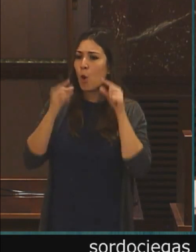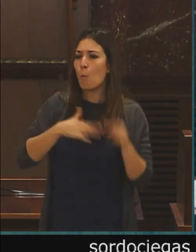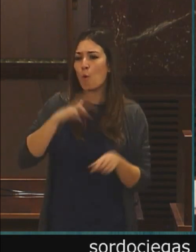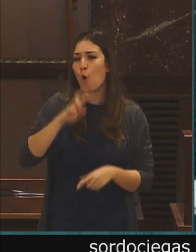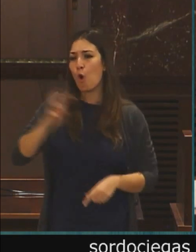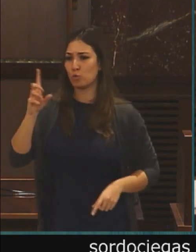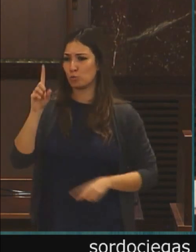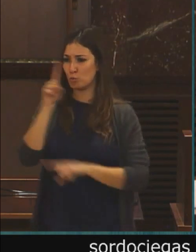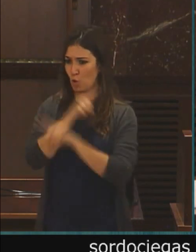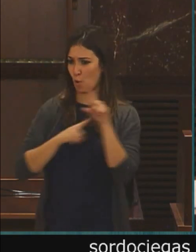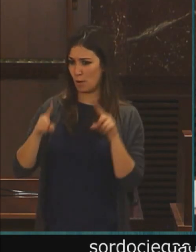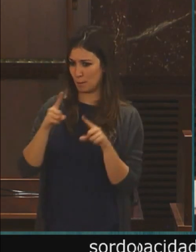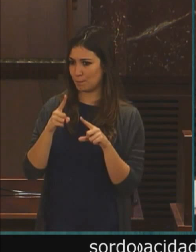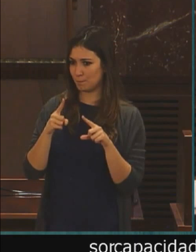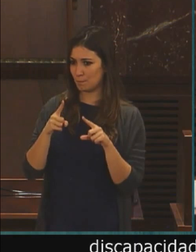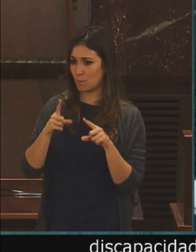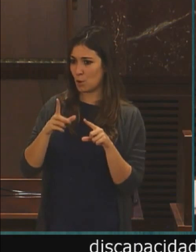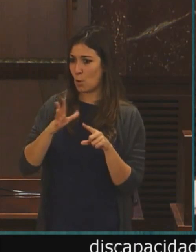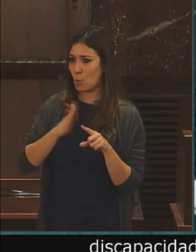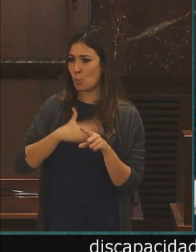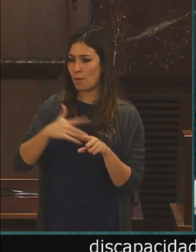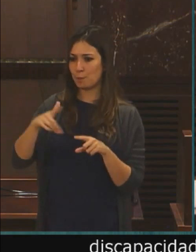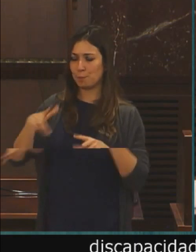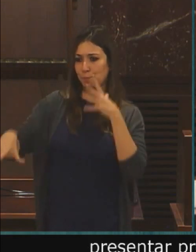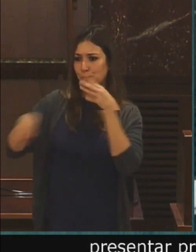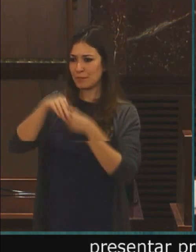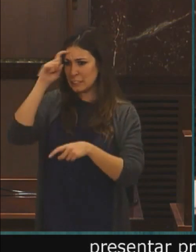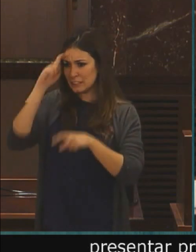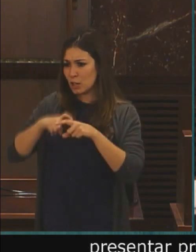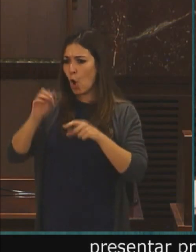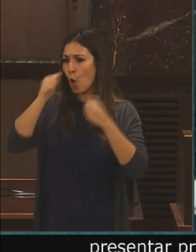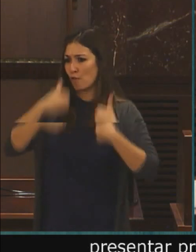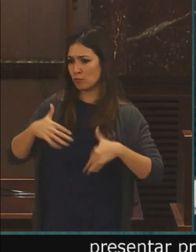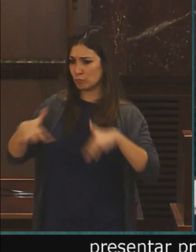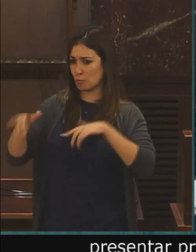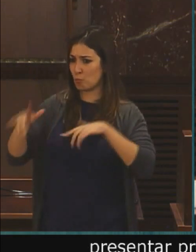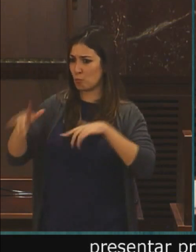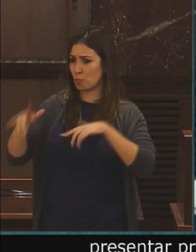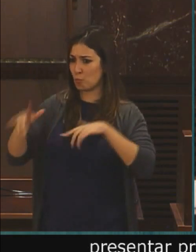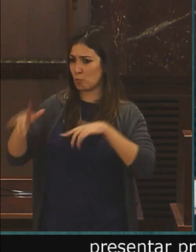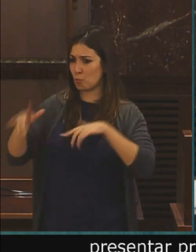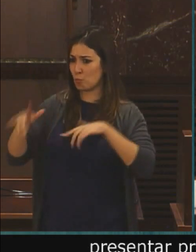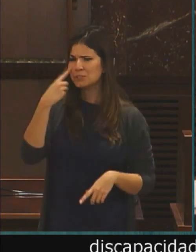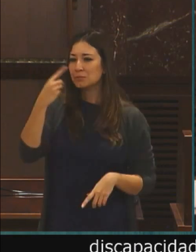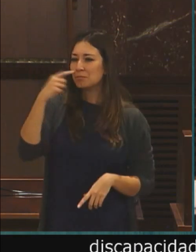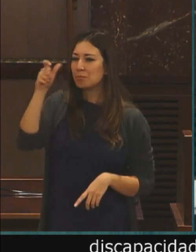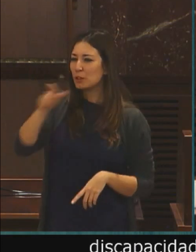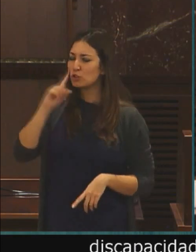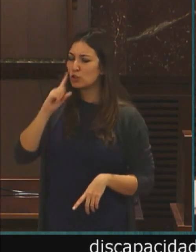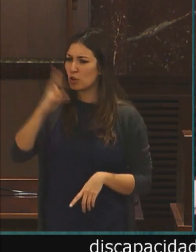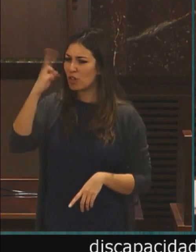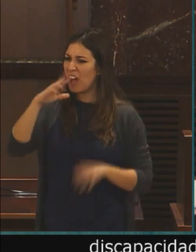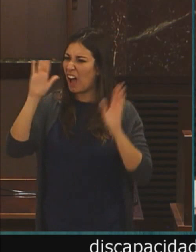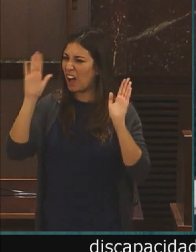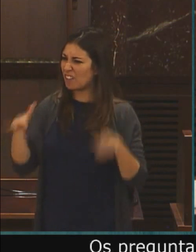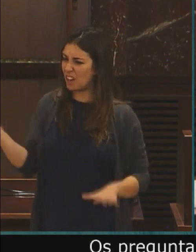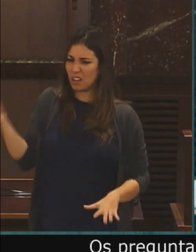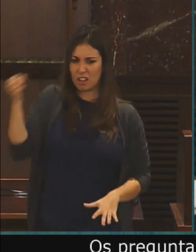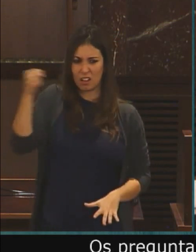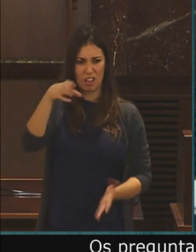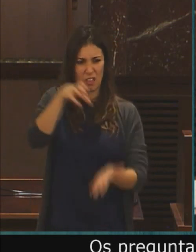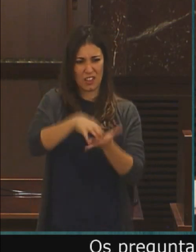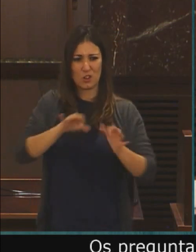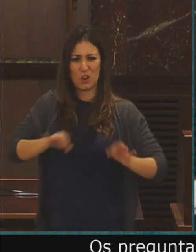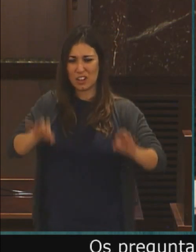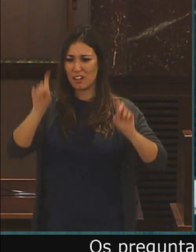presentar problemas con una discapacidad psíquica y homotórica. Os preguntaréis por qué muchas personas sordociegas terminan en este tipo de